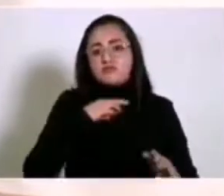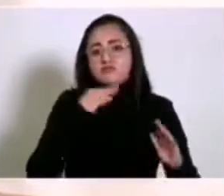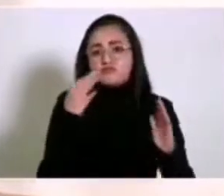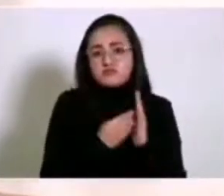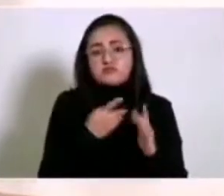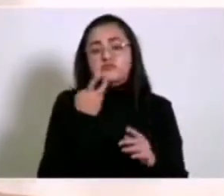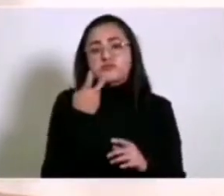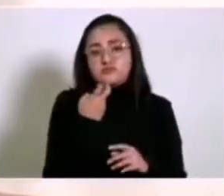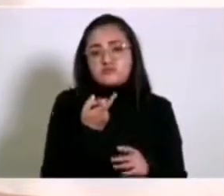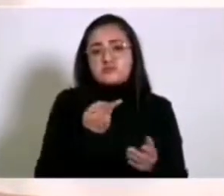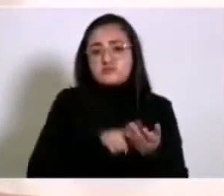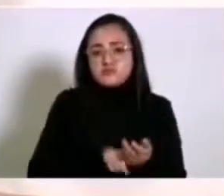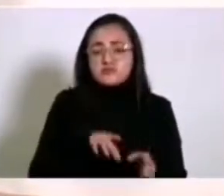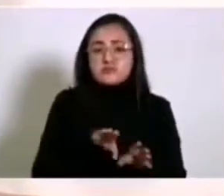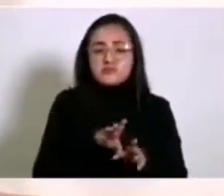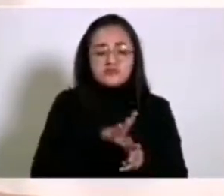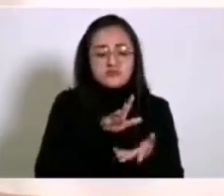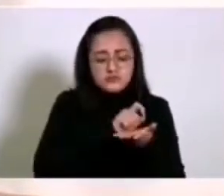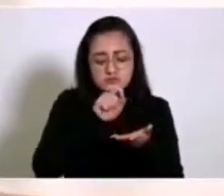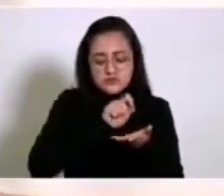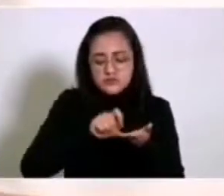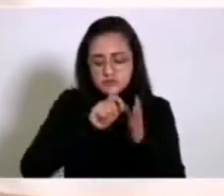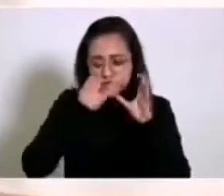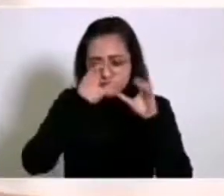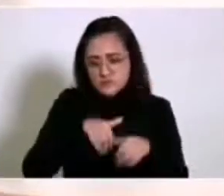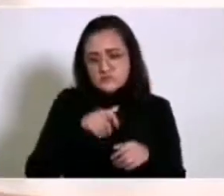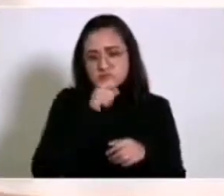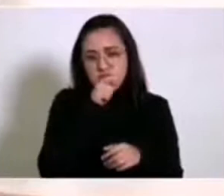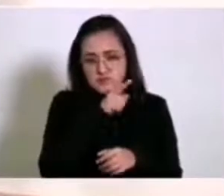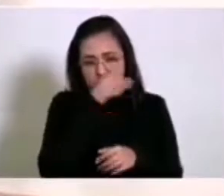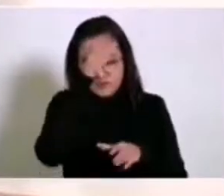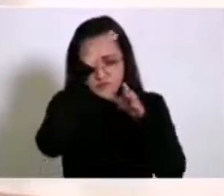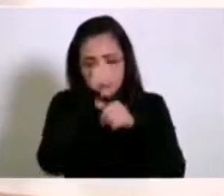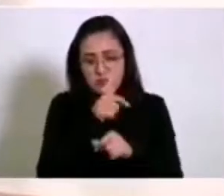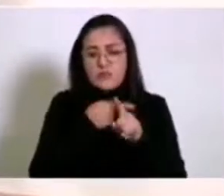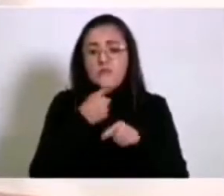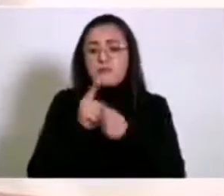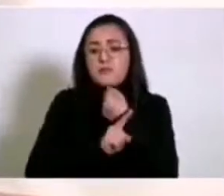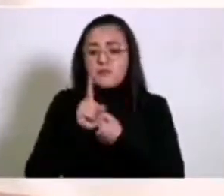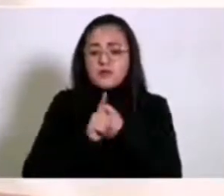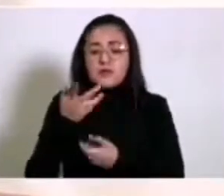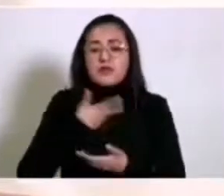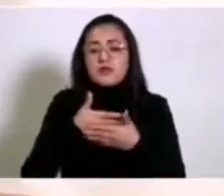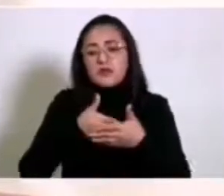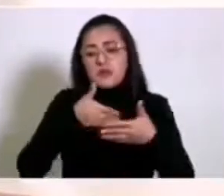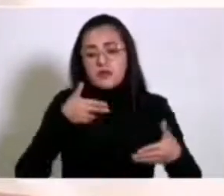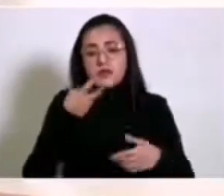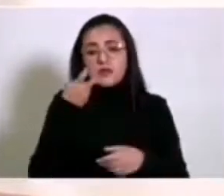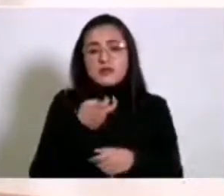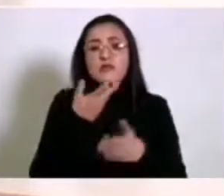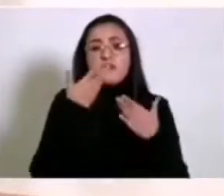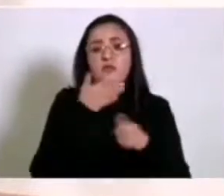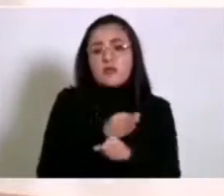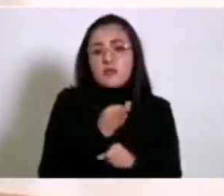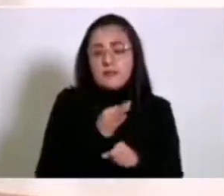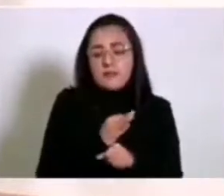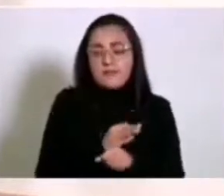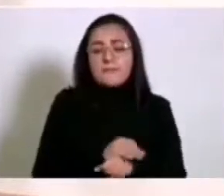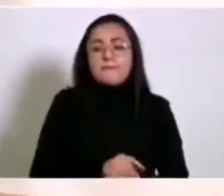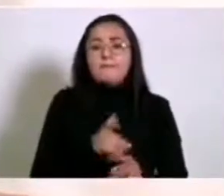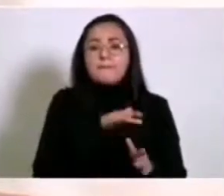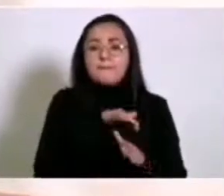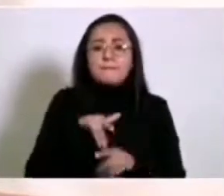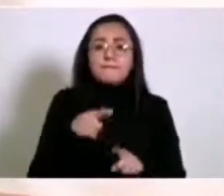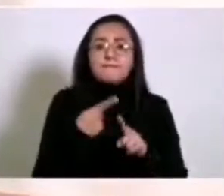vicio ocultos de cada contrato a fin de solventar la problemática en su momento esta acción se dejó sin ejecutar en